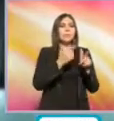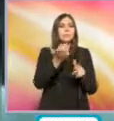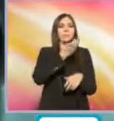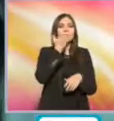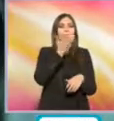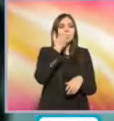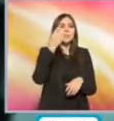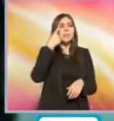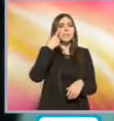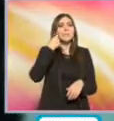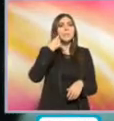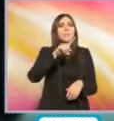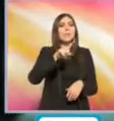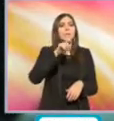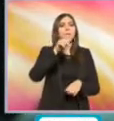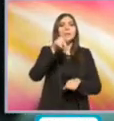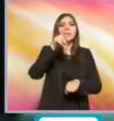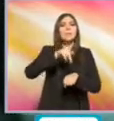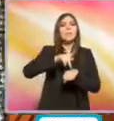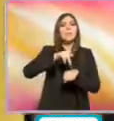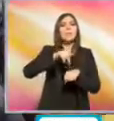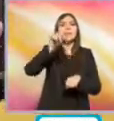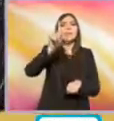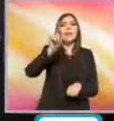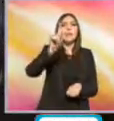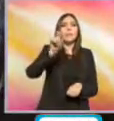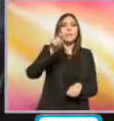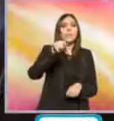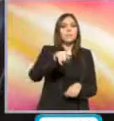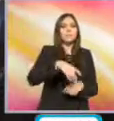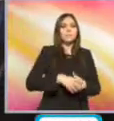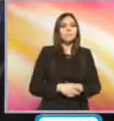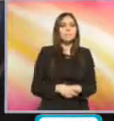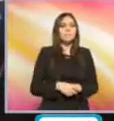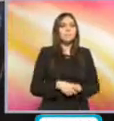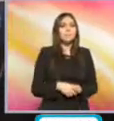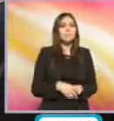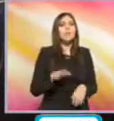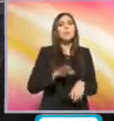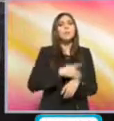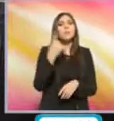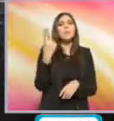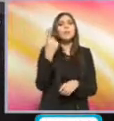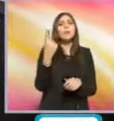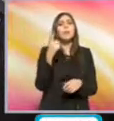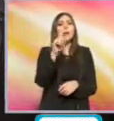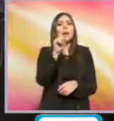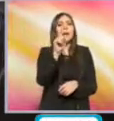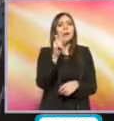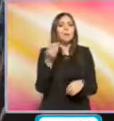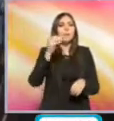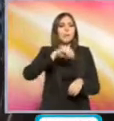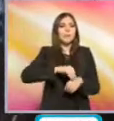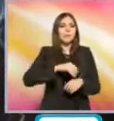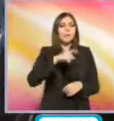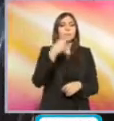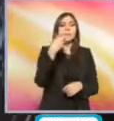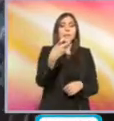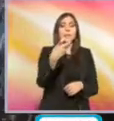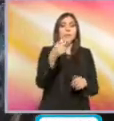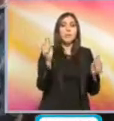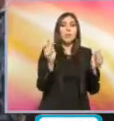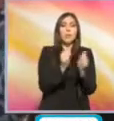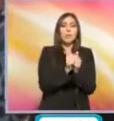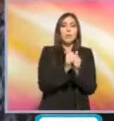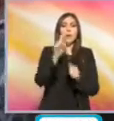piedra piedra de agua, que le dicen mollejón. ¿Y por qué con agua? Porque con el agua